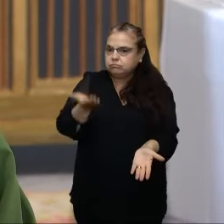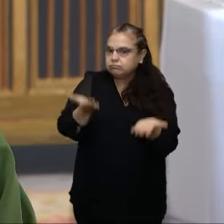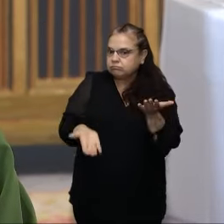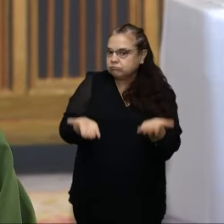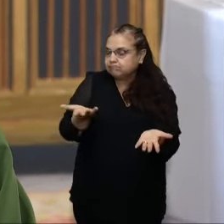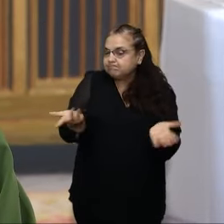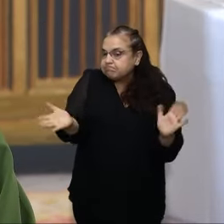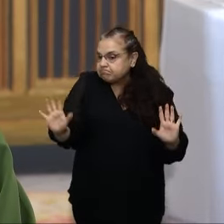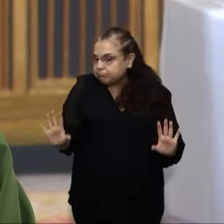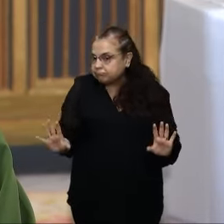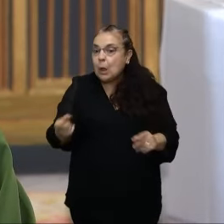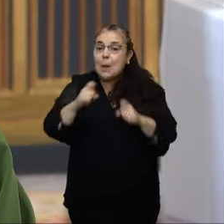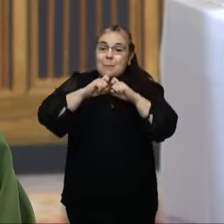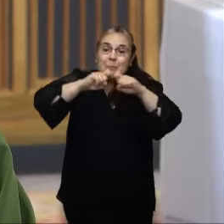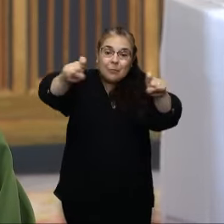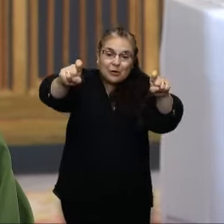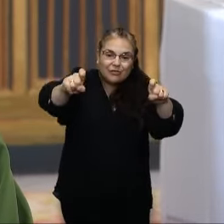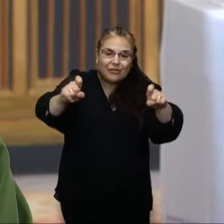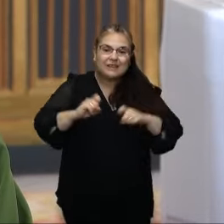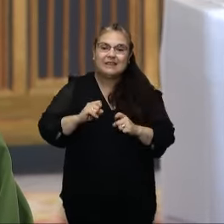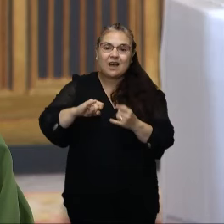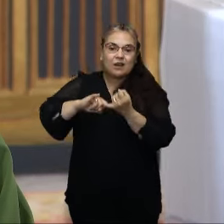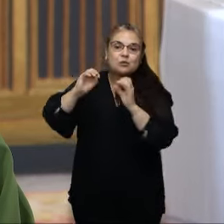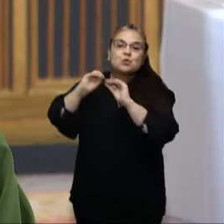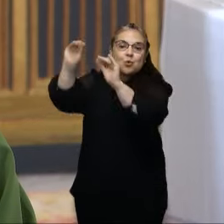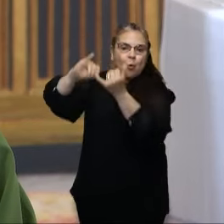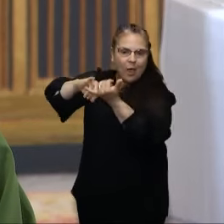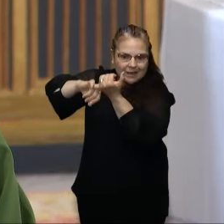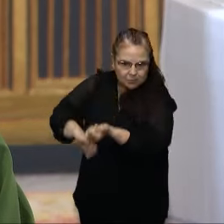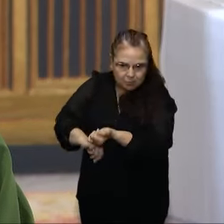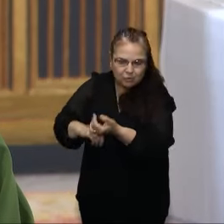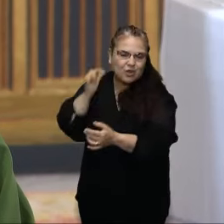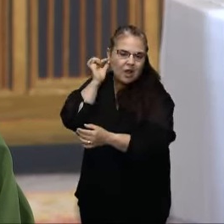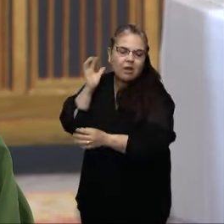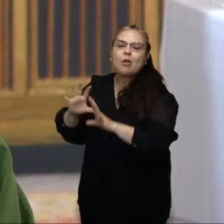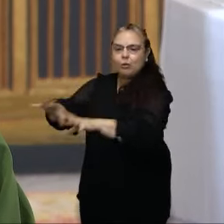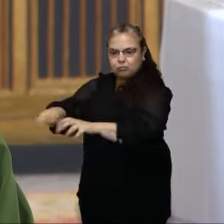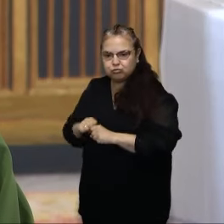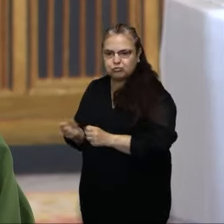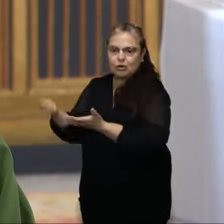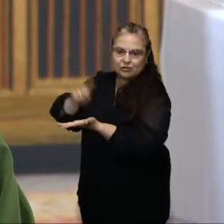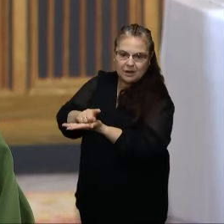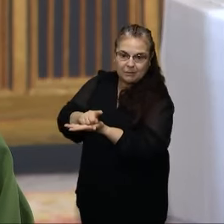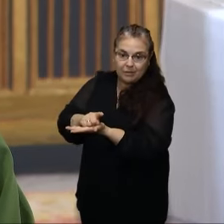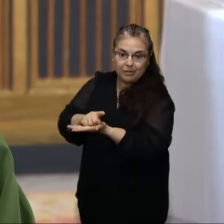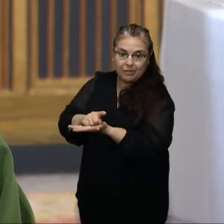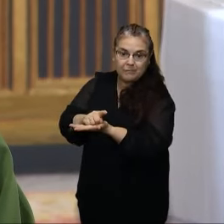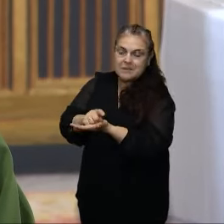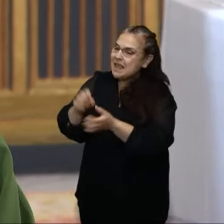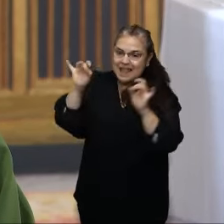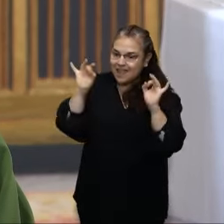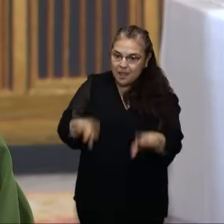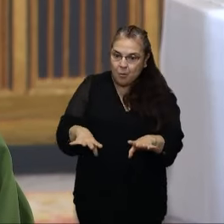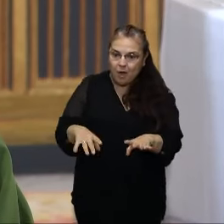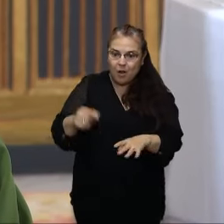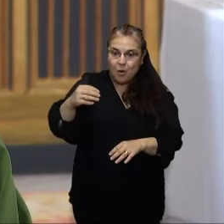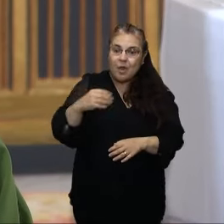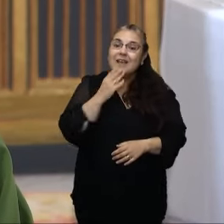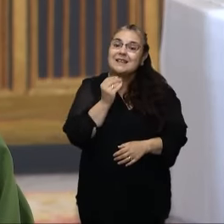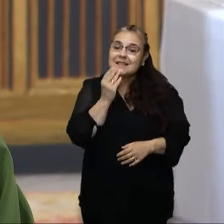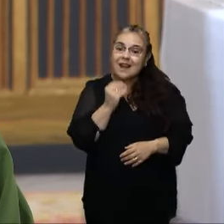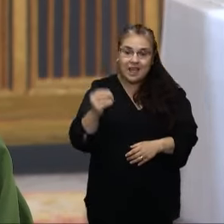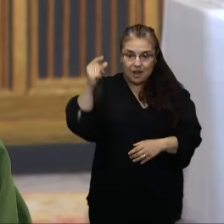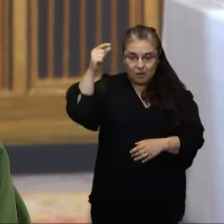profeta la ha vuelto a coger, así también el pueblo que se ha apartado de Dios, Dios vuelve a tender la mano y